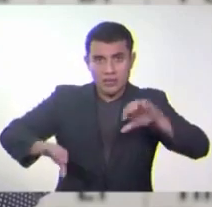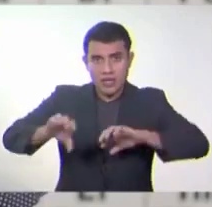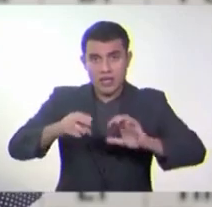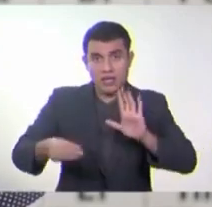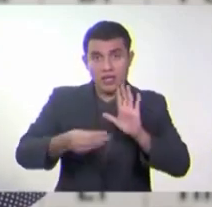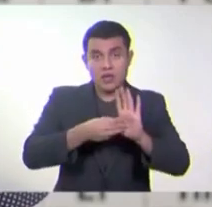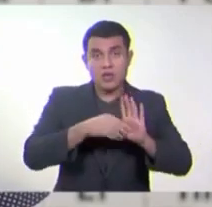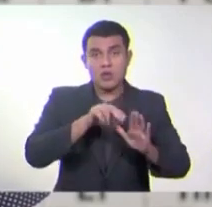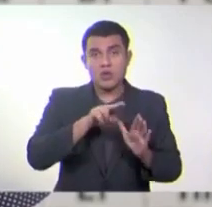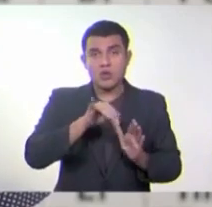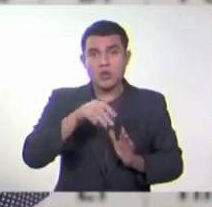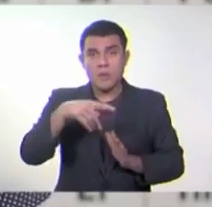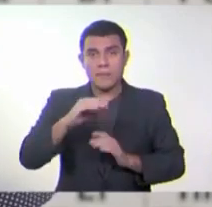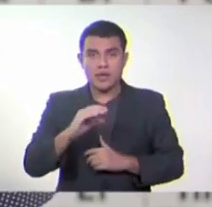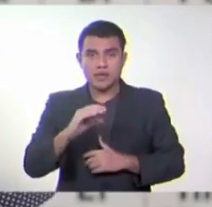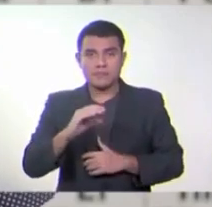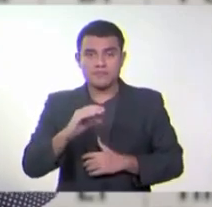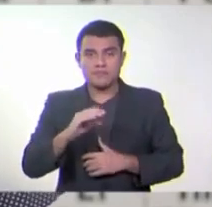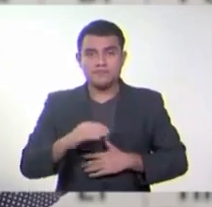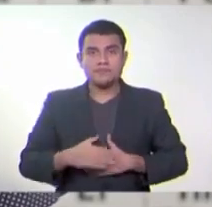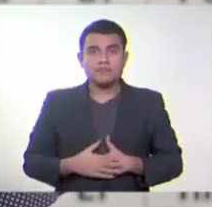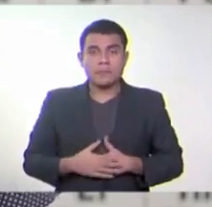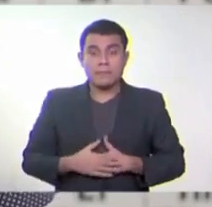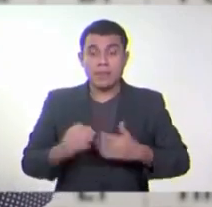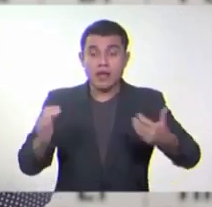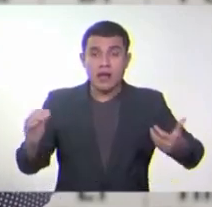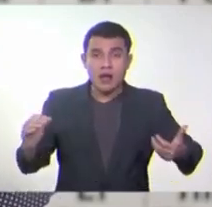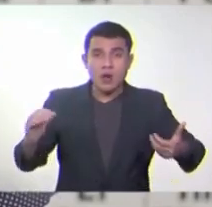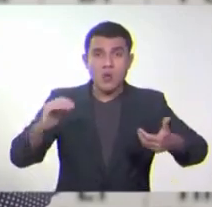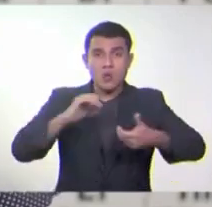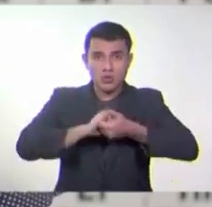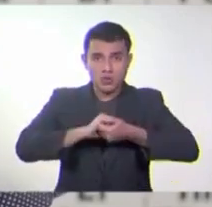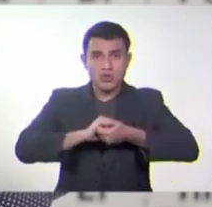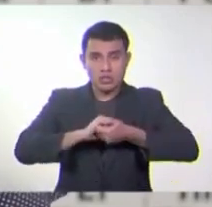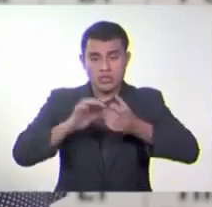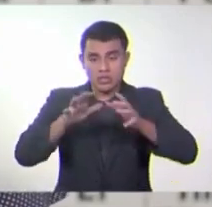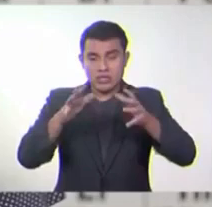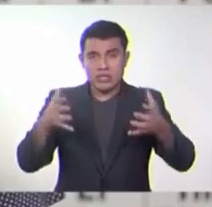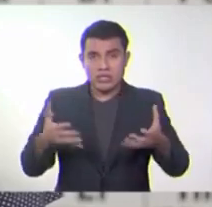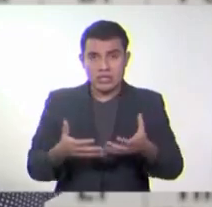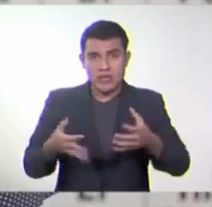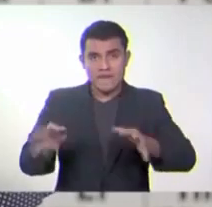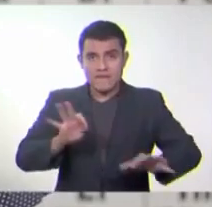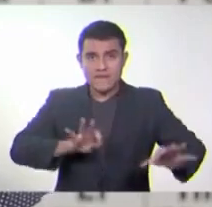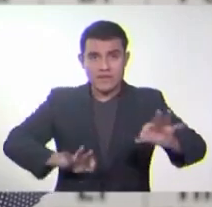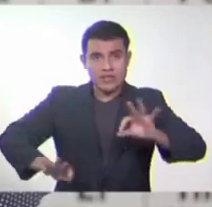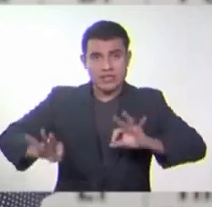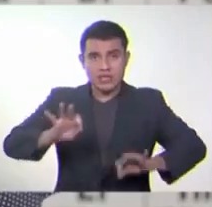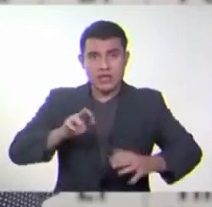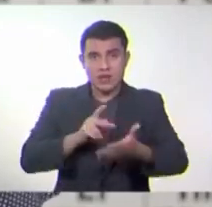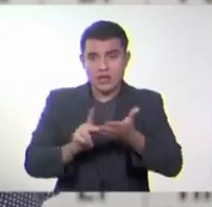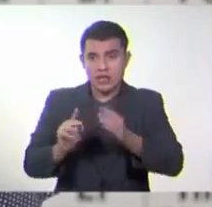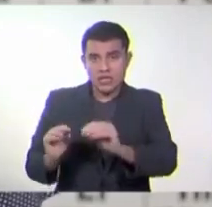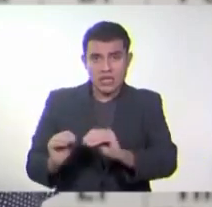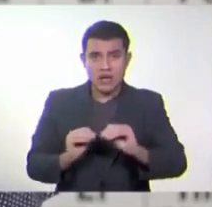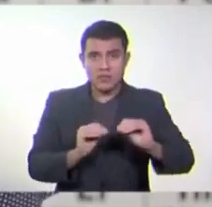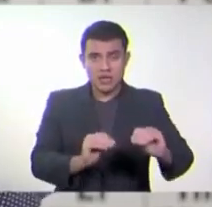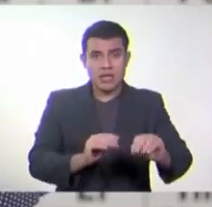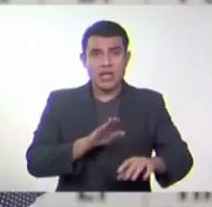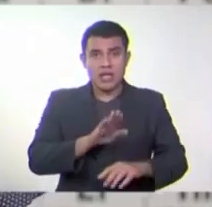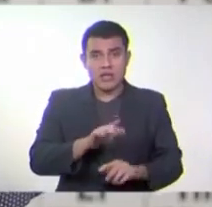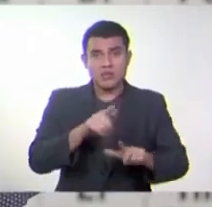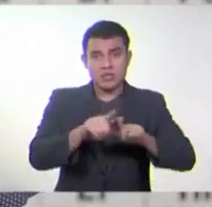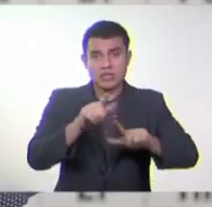UPAC, y la Unión Internacional de Física Pura y Aplicada, en sus siglas